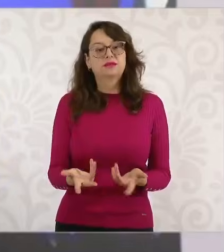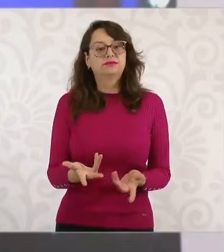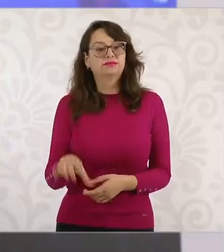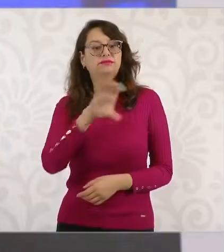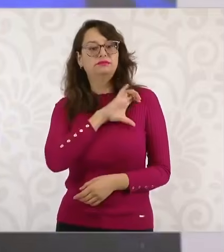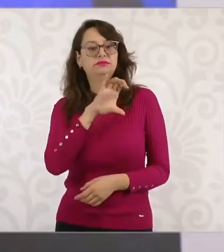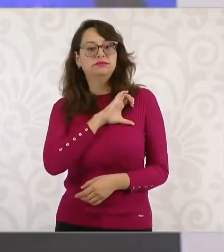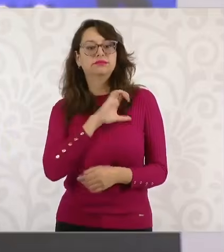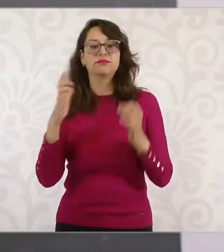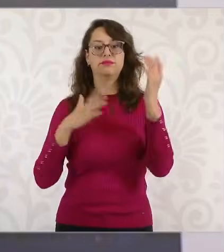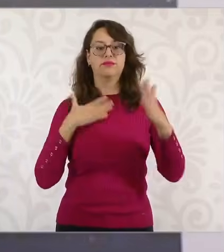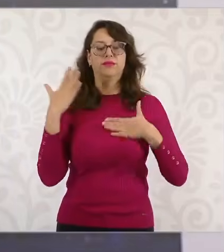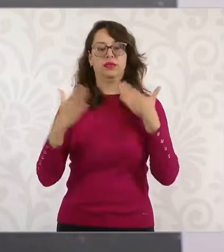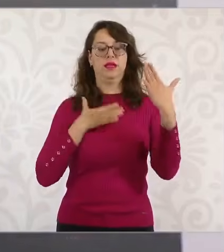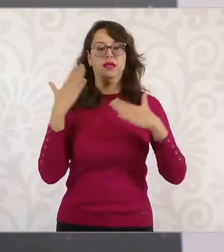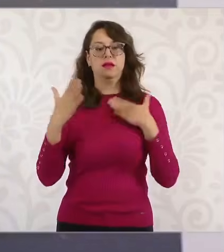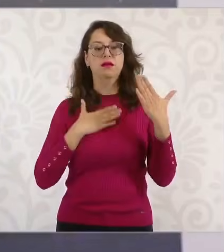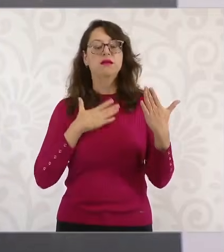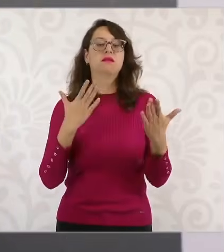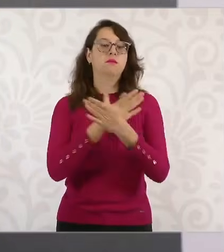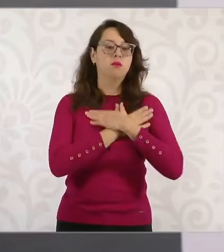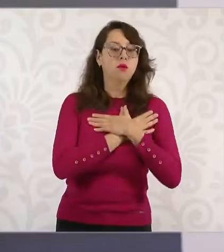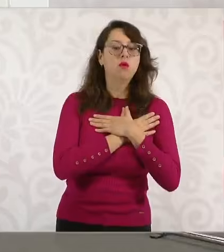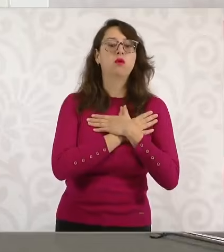la alegría, el amor,